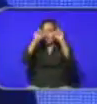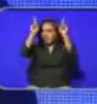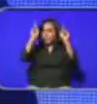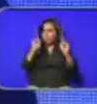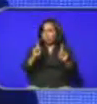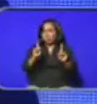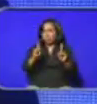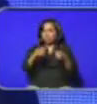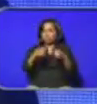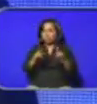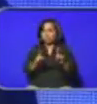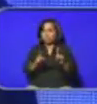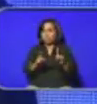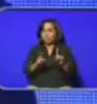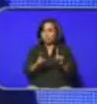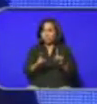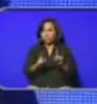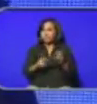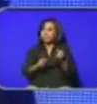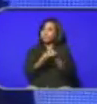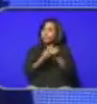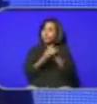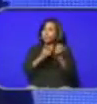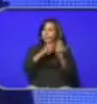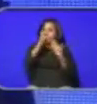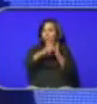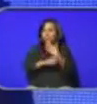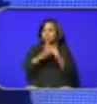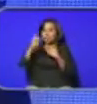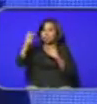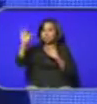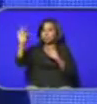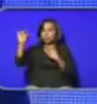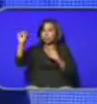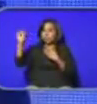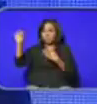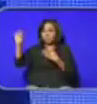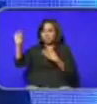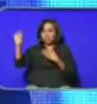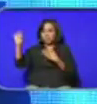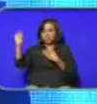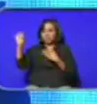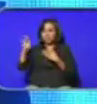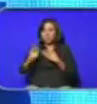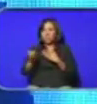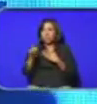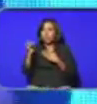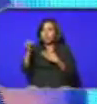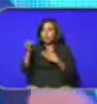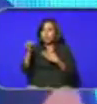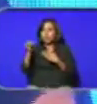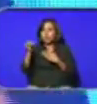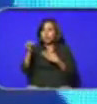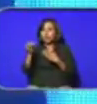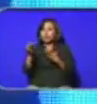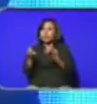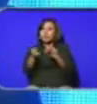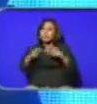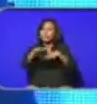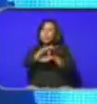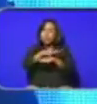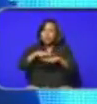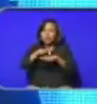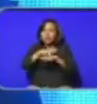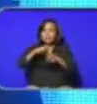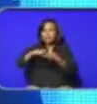al proyecto ICSE, detractar del proyecto ICSE cuando estamos dándole solución a un problema acumulativo de muchos